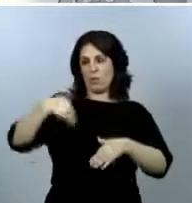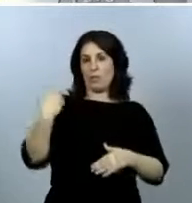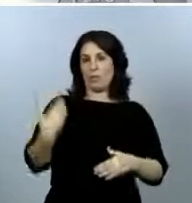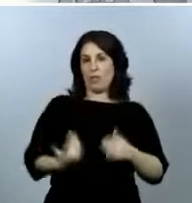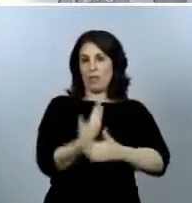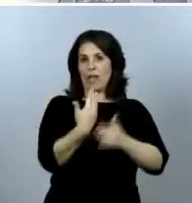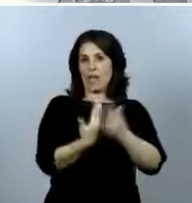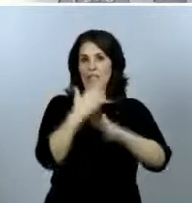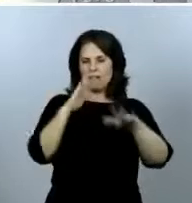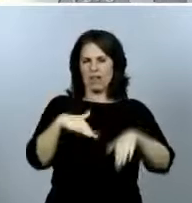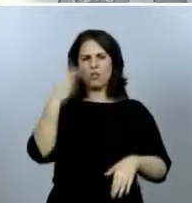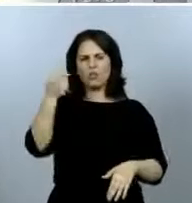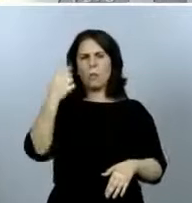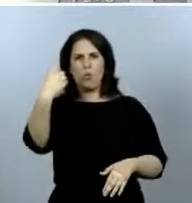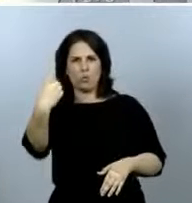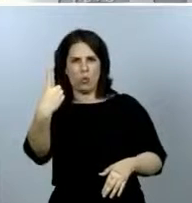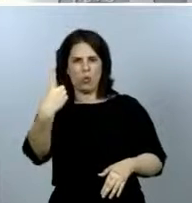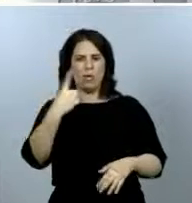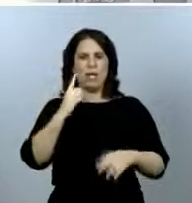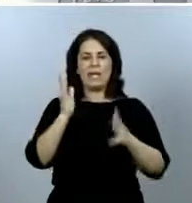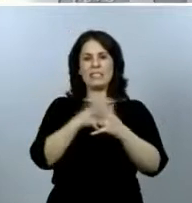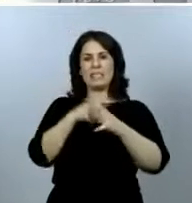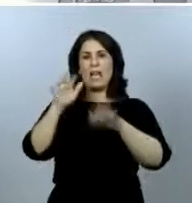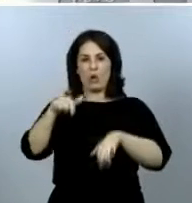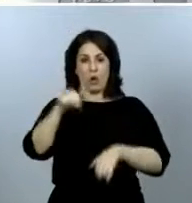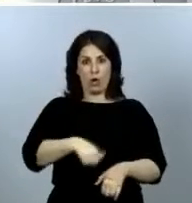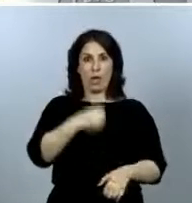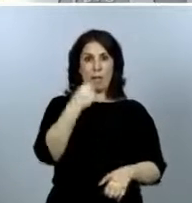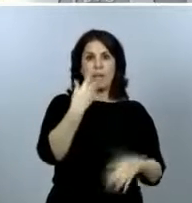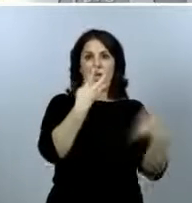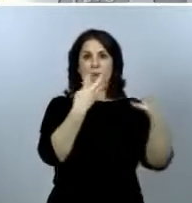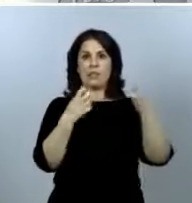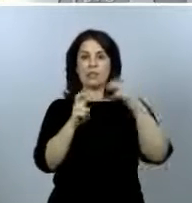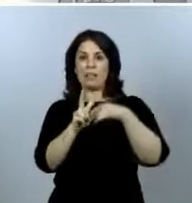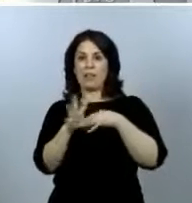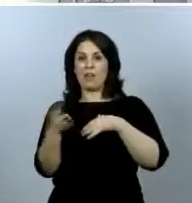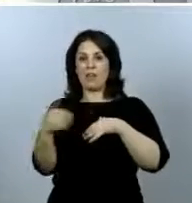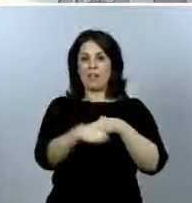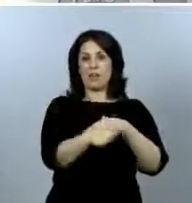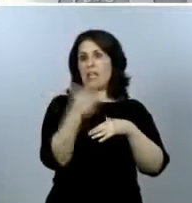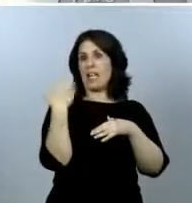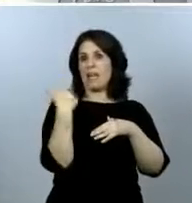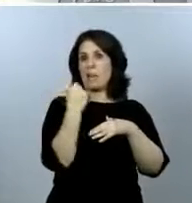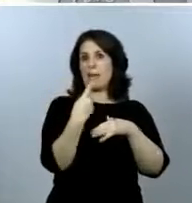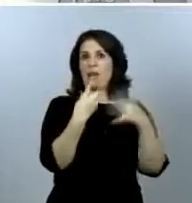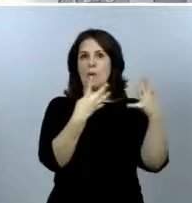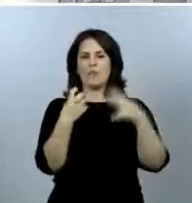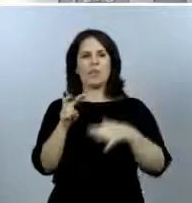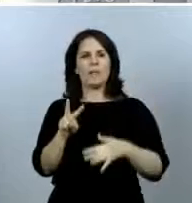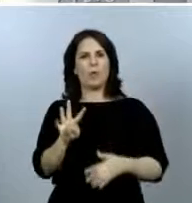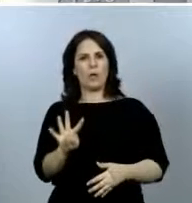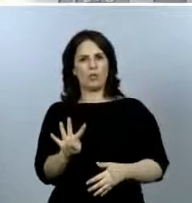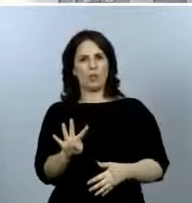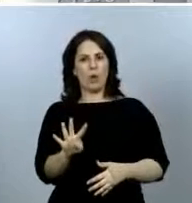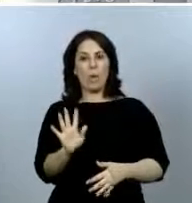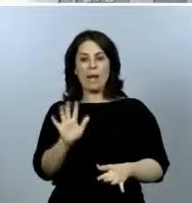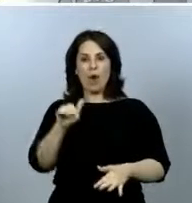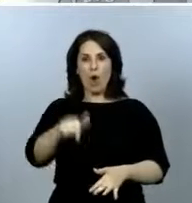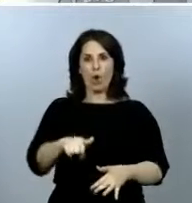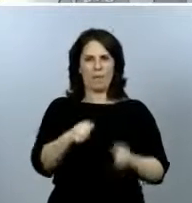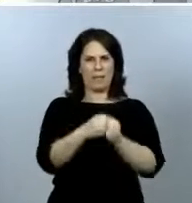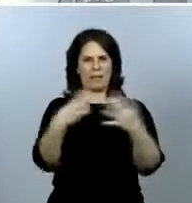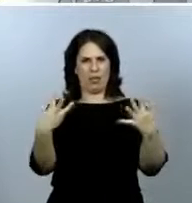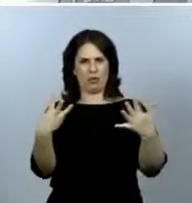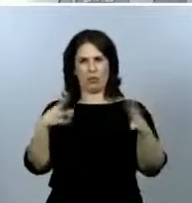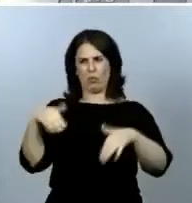y castilla y león registra hoy 1925 fallecidos ayer 1924 pero hoy suman 28 en los últimos siete días